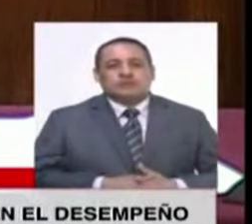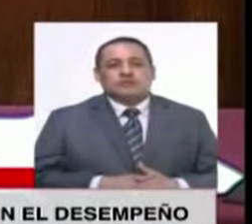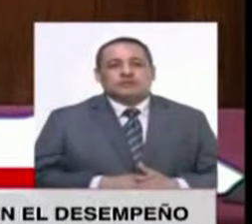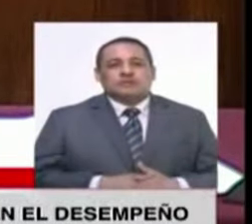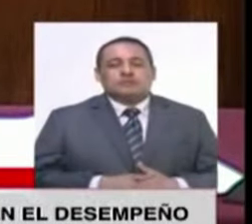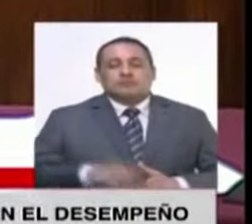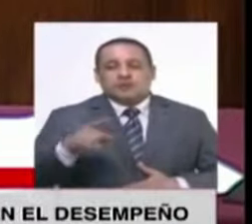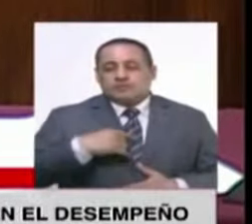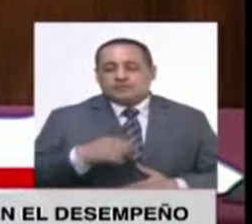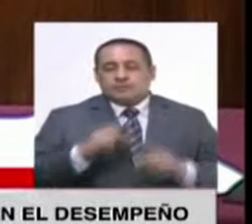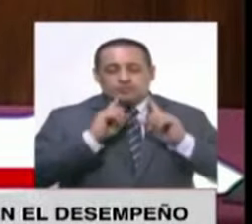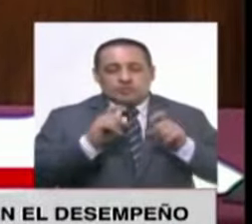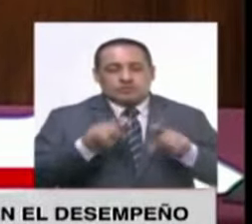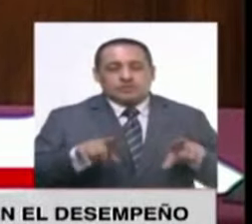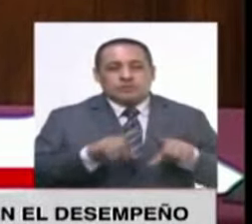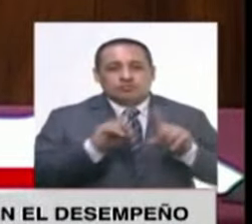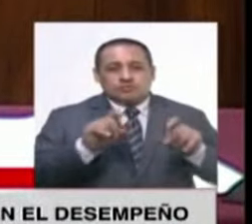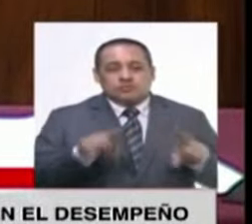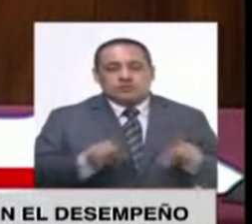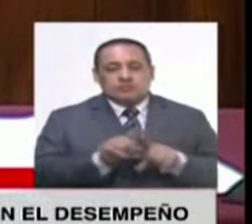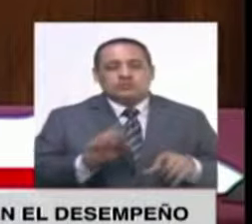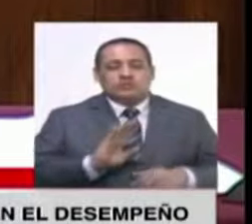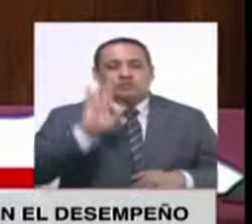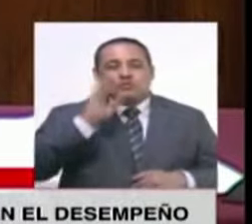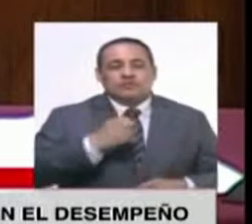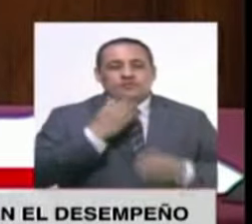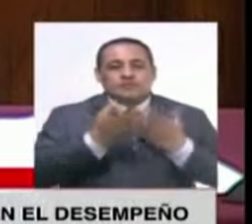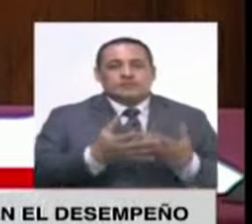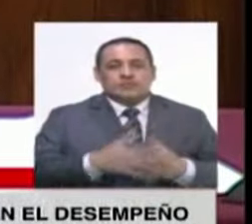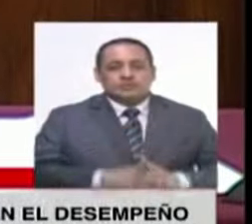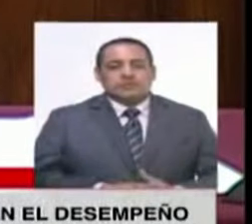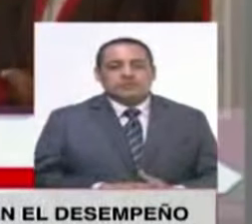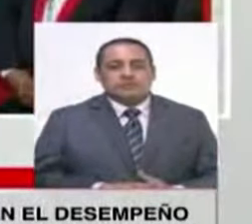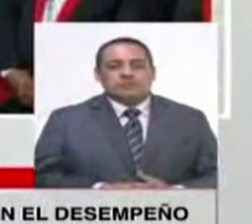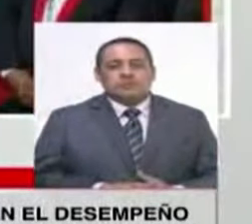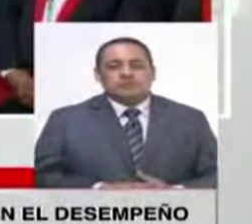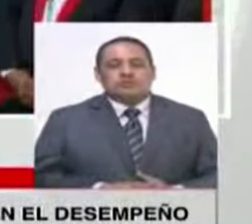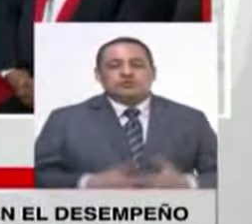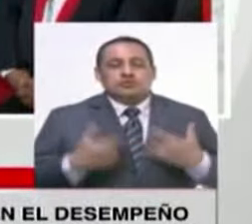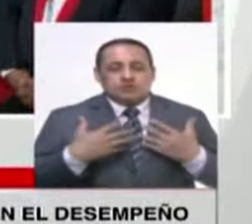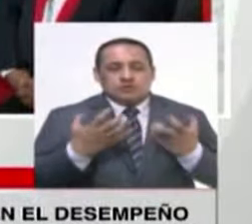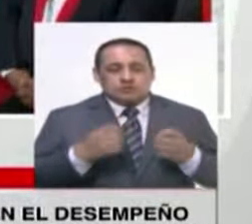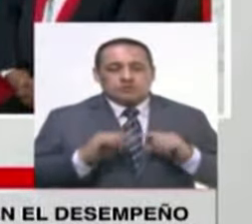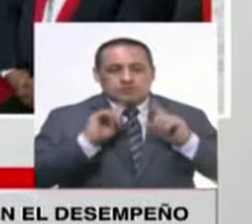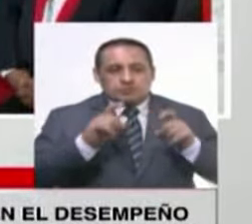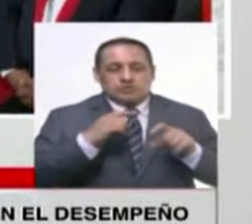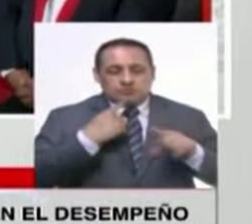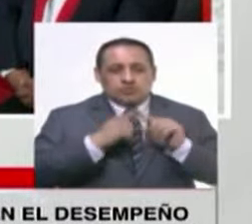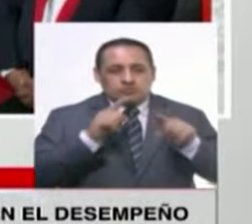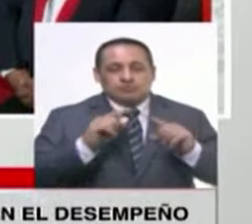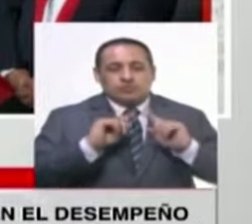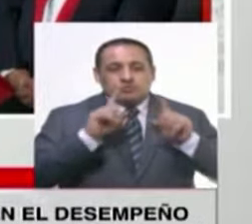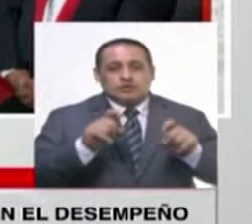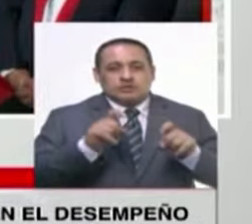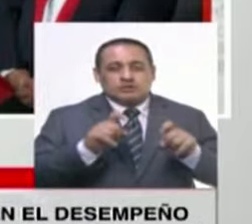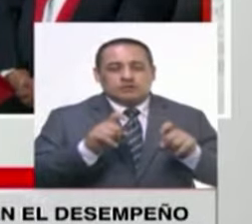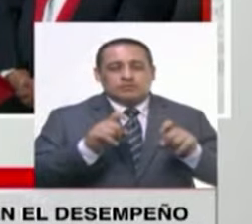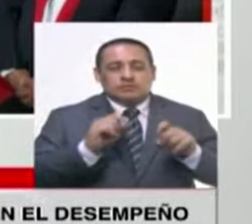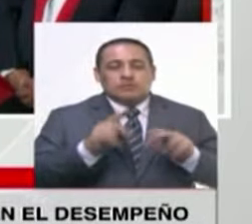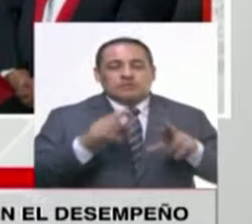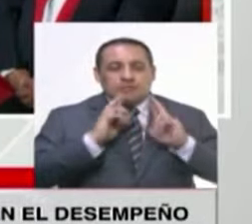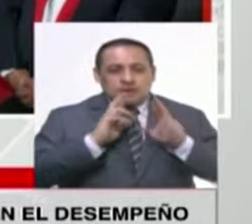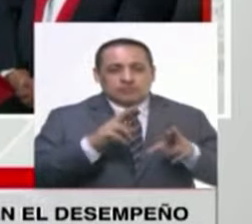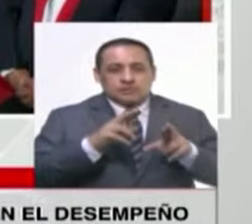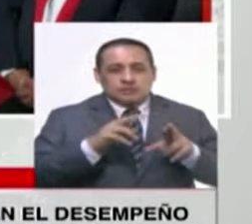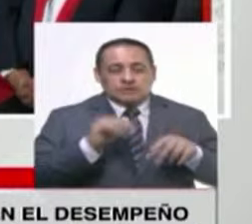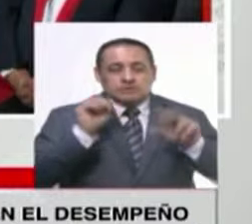¿Va a formular su pregunta o es un comentario que usted hizo? No, voy a formular su pregunta, por eso le estoy preguntando. Si no va a